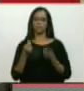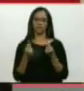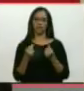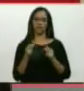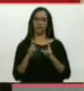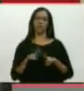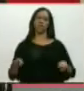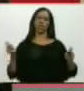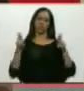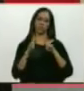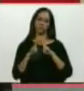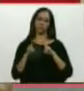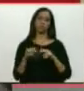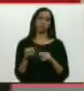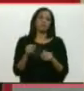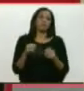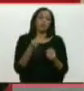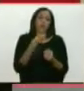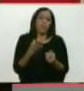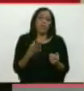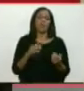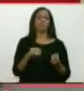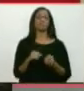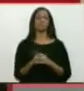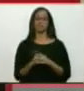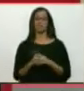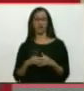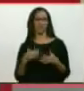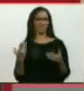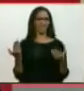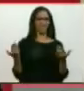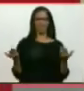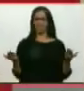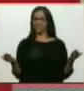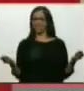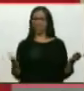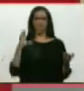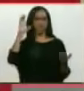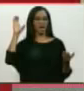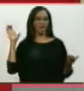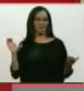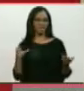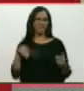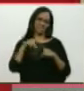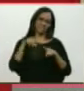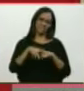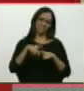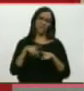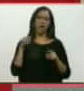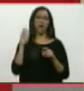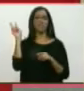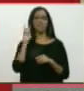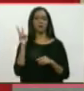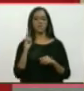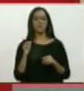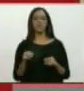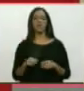Unidas. Y bueno, sobre todo convertirse en el anfitrión de países que viven atacando constantemente a Venezuela.